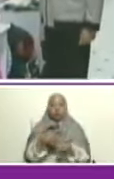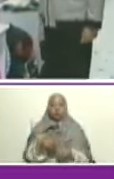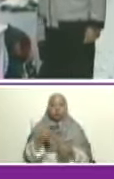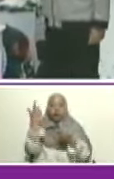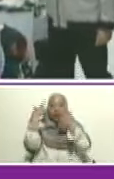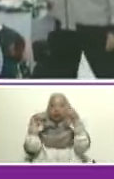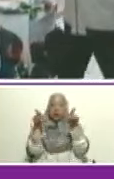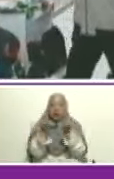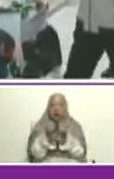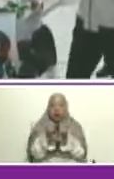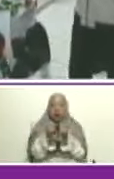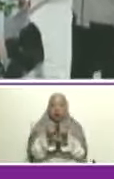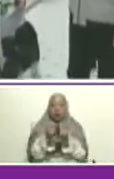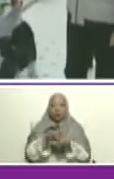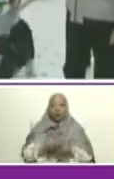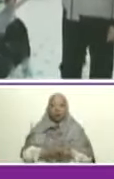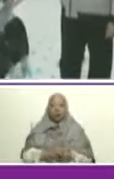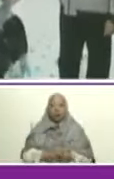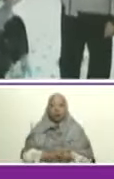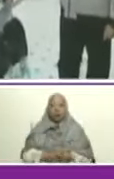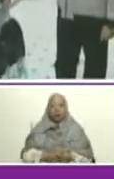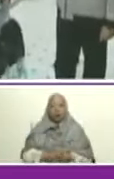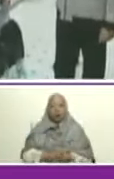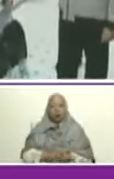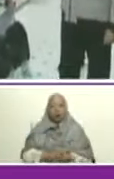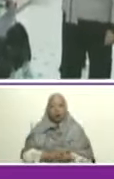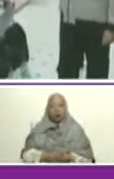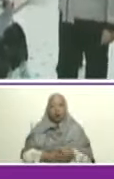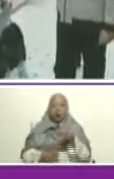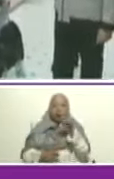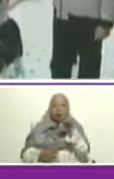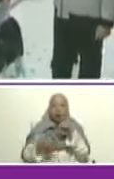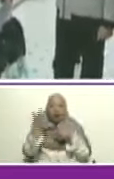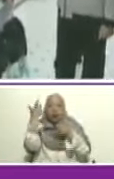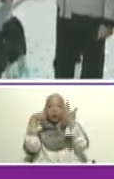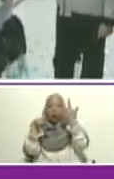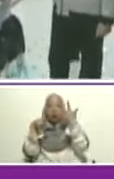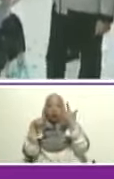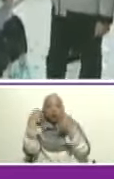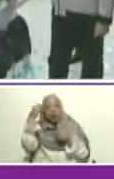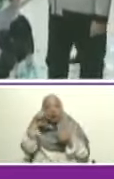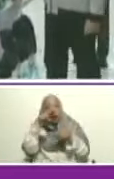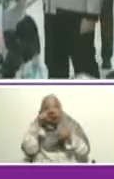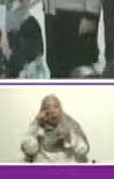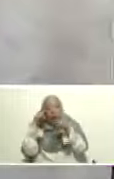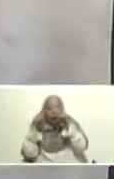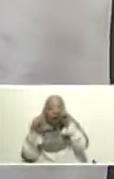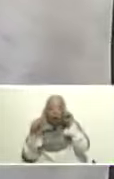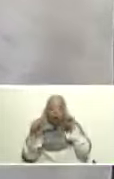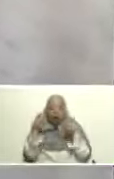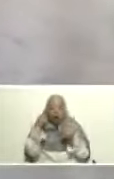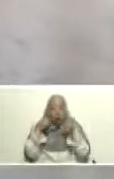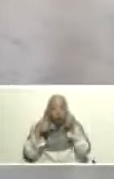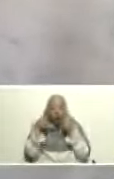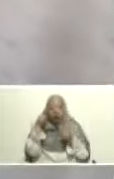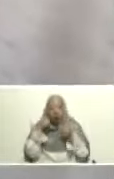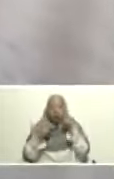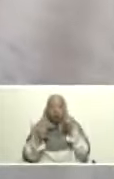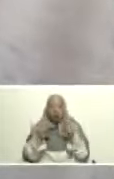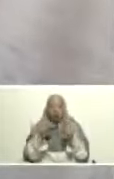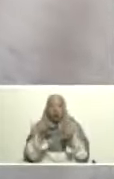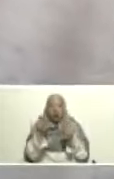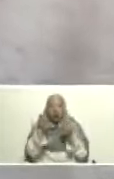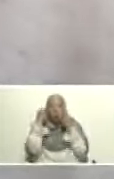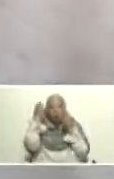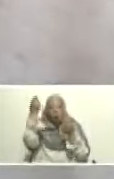que siempre estuvo pendiente de nosotras las mujeres. Gracias a ese hombre combatiente